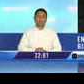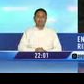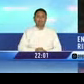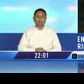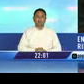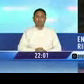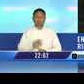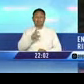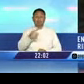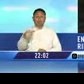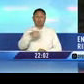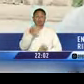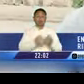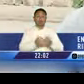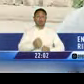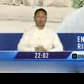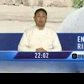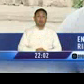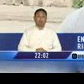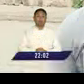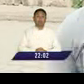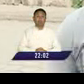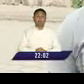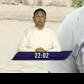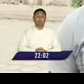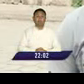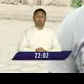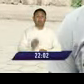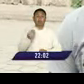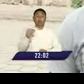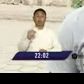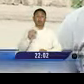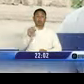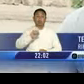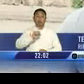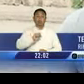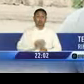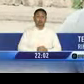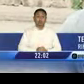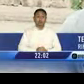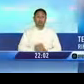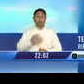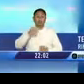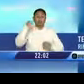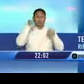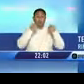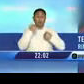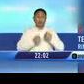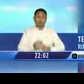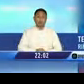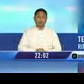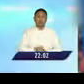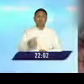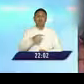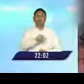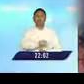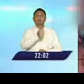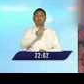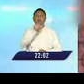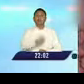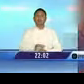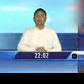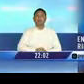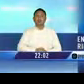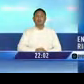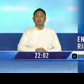se vieron en serios apuros. Sí, estaban bien resabiados los jóvenes, ya, agrediendo bastante a la policía. Por ahí apareció otro valiente que dijo